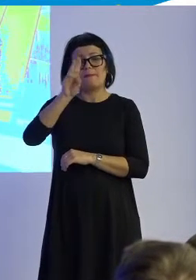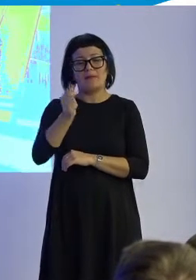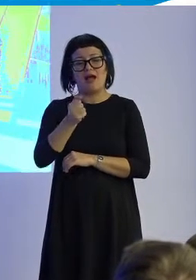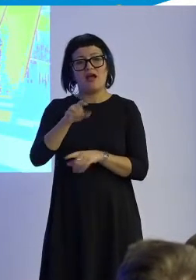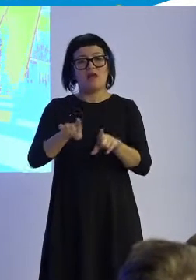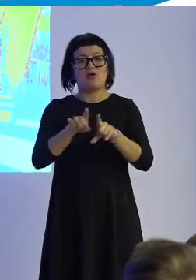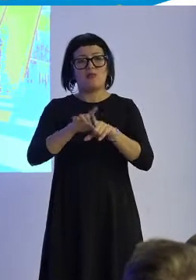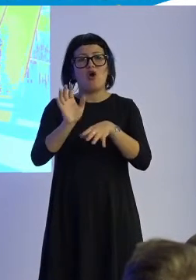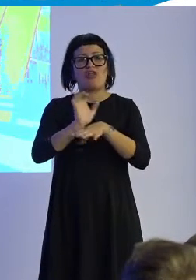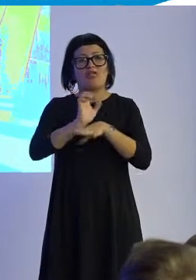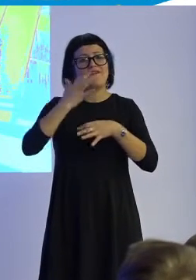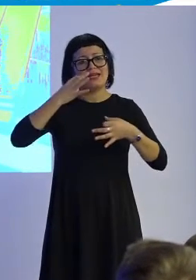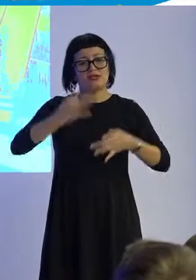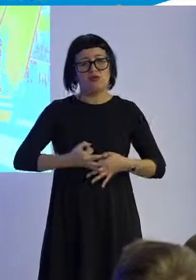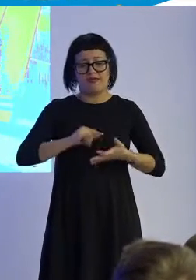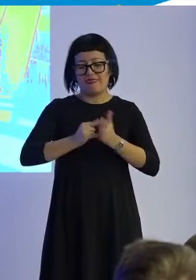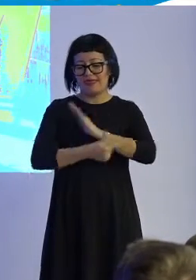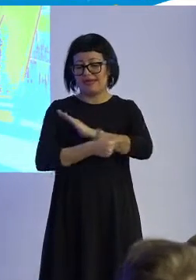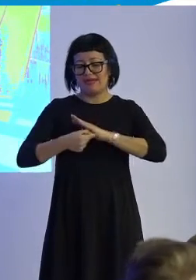los ingenieros de ciberseguridad, los que